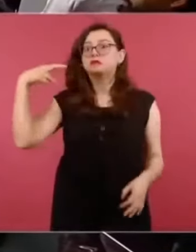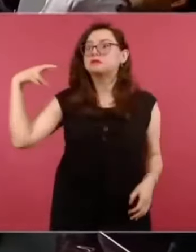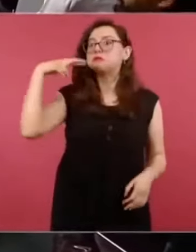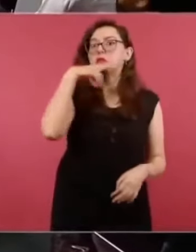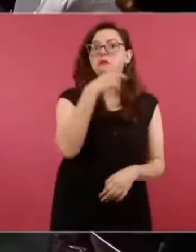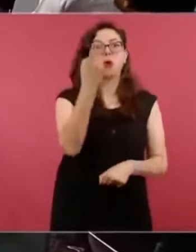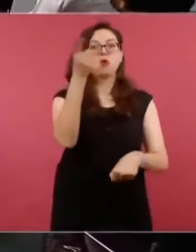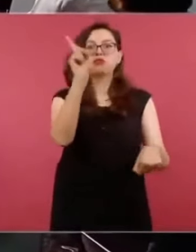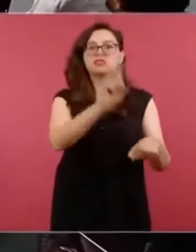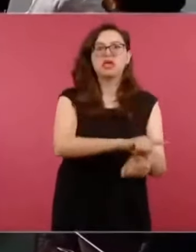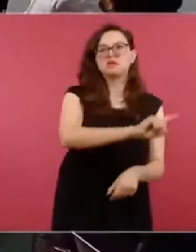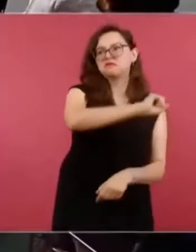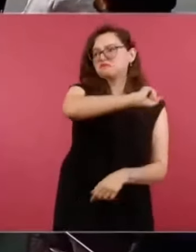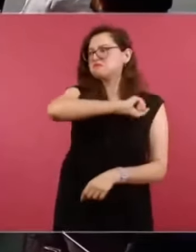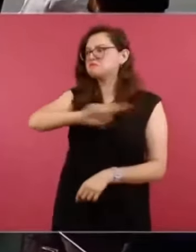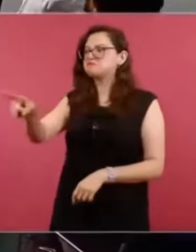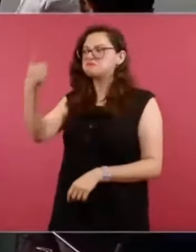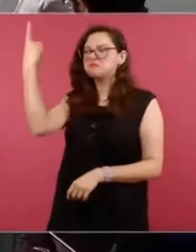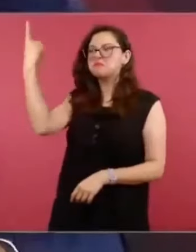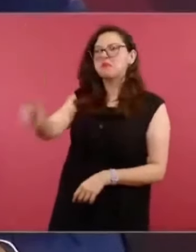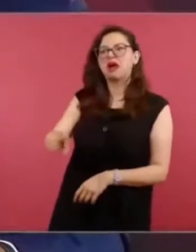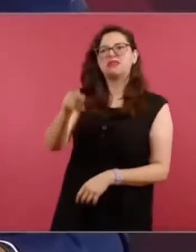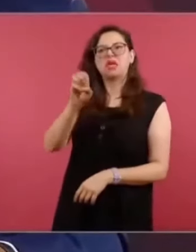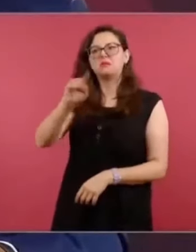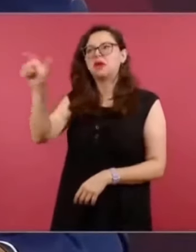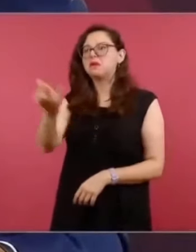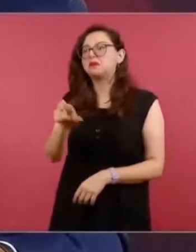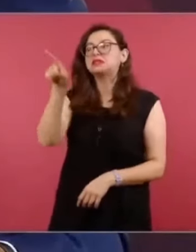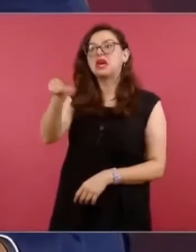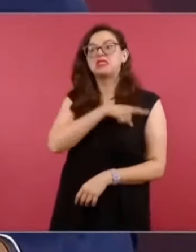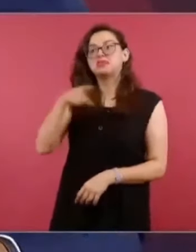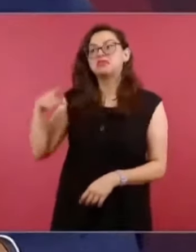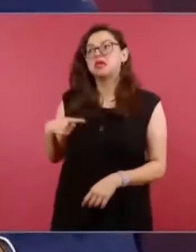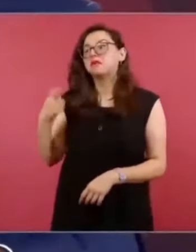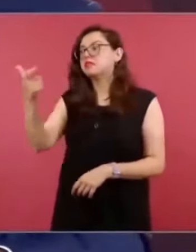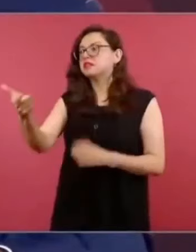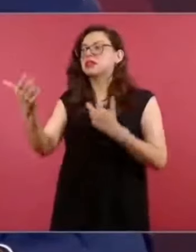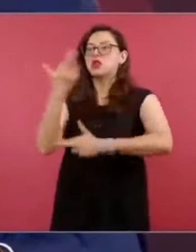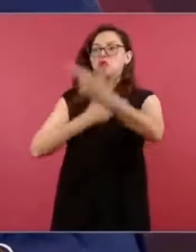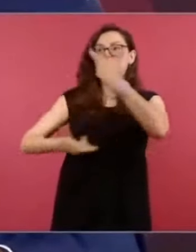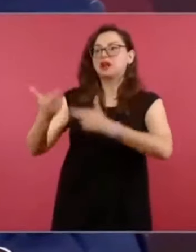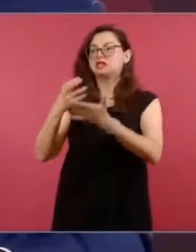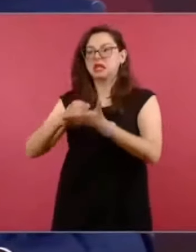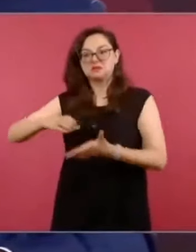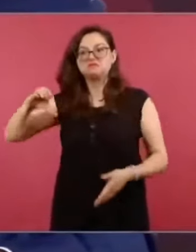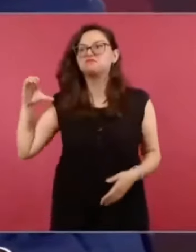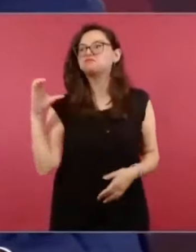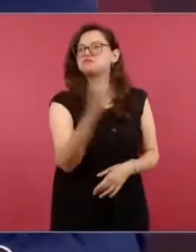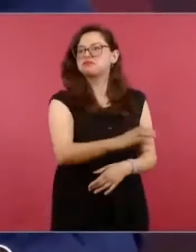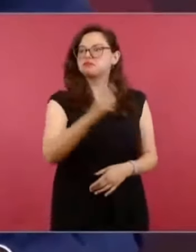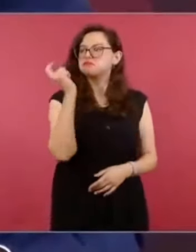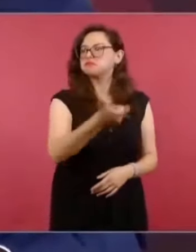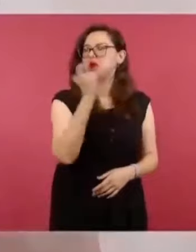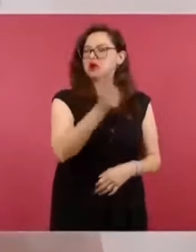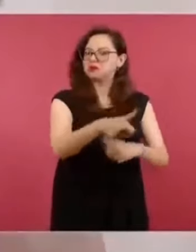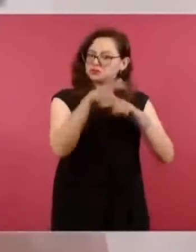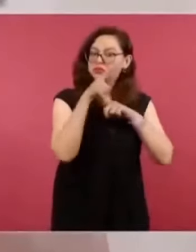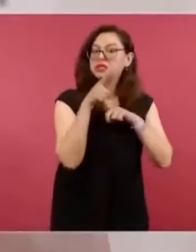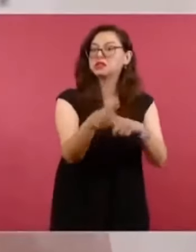para devolverle todo y creo que hasta con La amenaza de que si